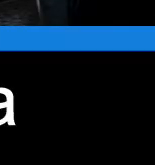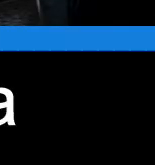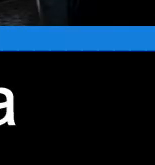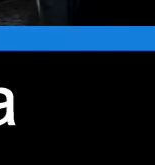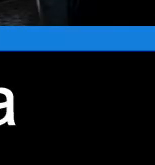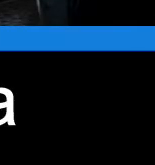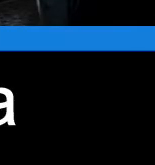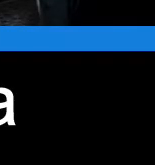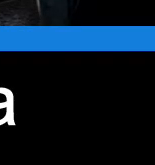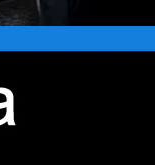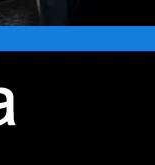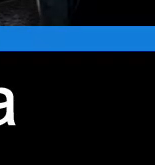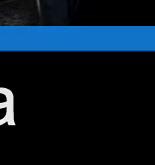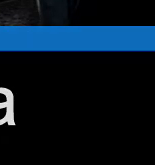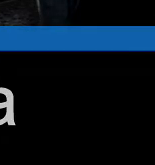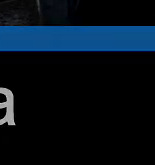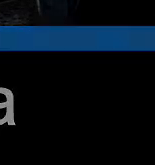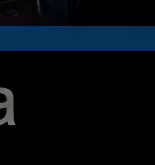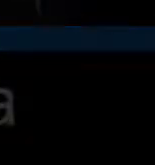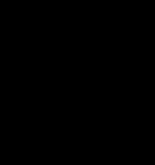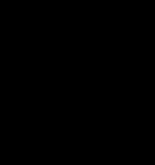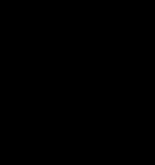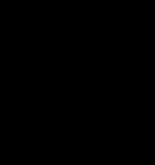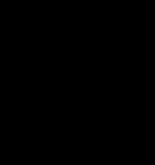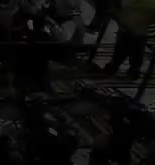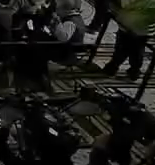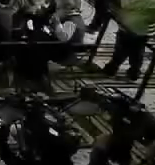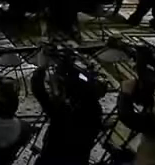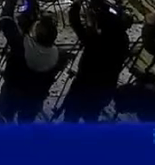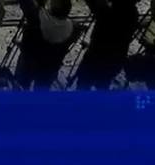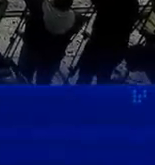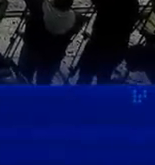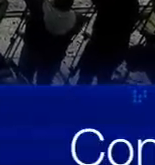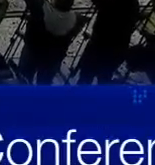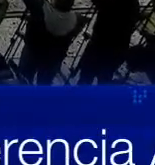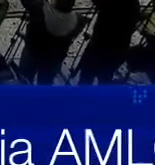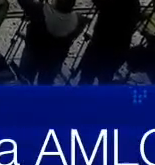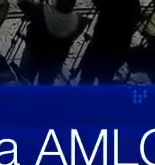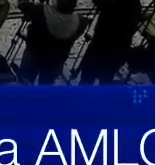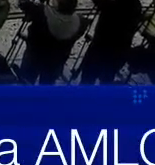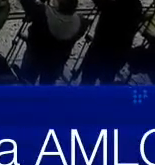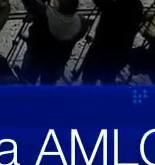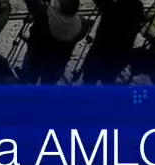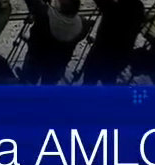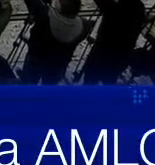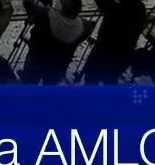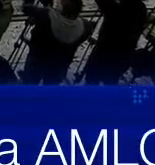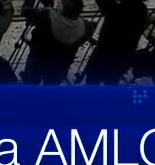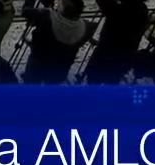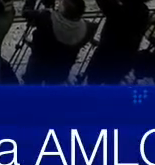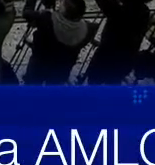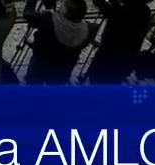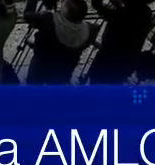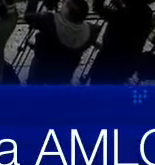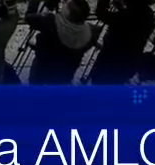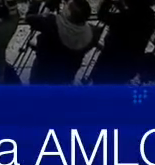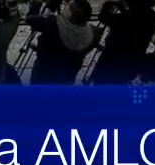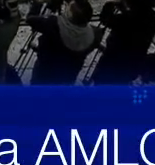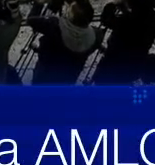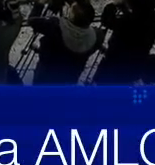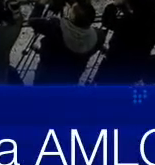En la conferencia de hoy, el presidente Andrés Manuel López Obrador. Pues hoy vamos a dar a